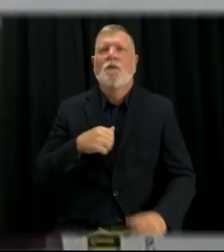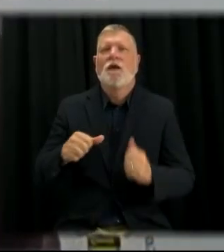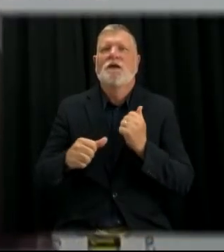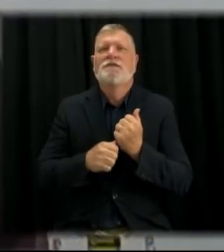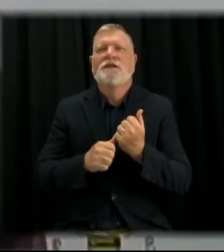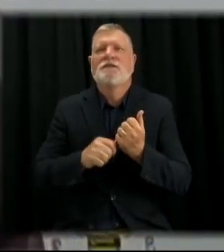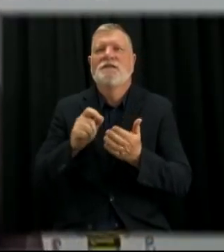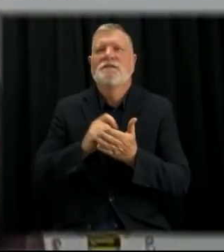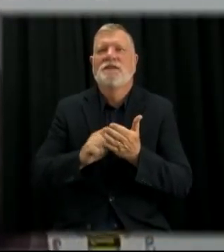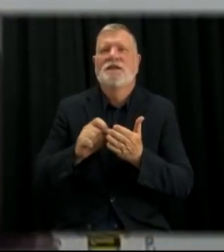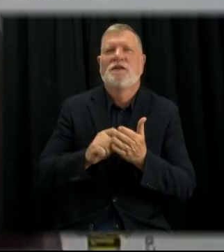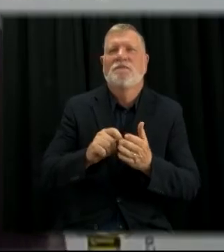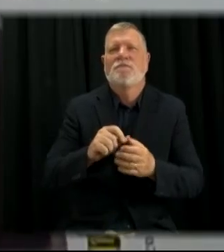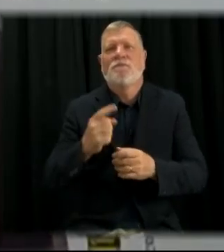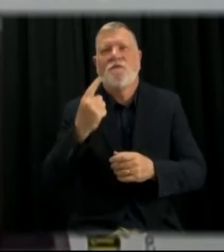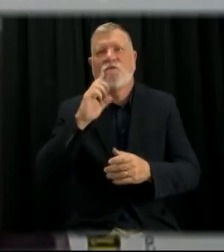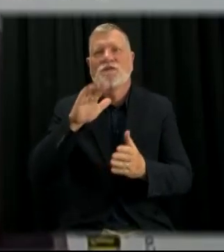Tenemos